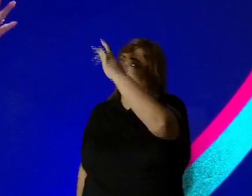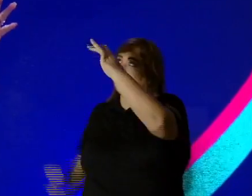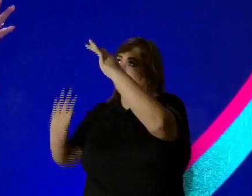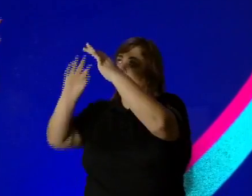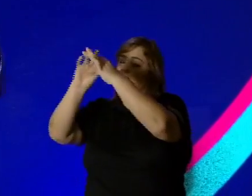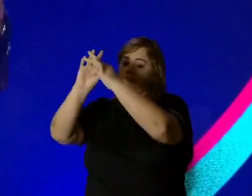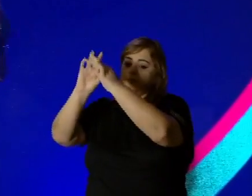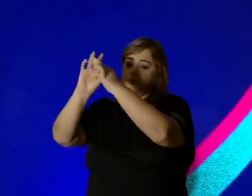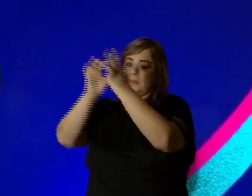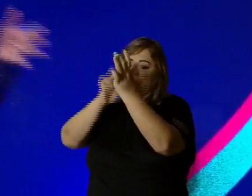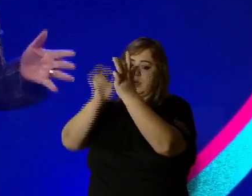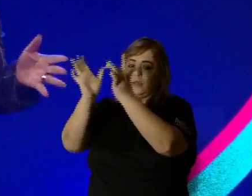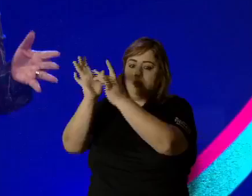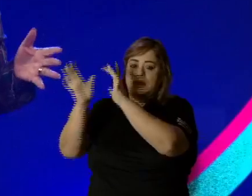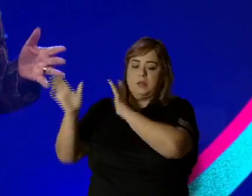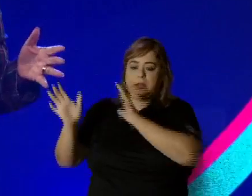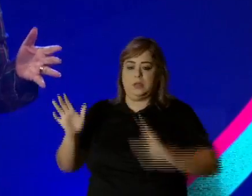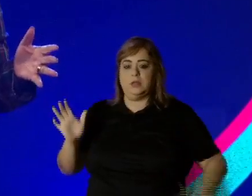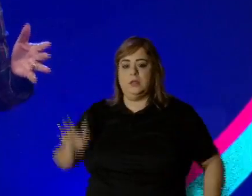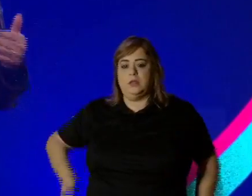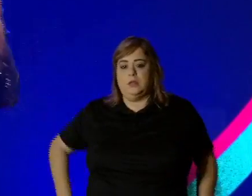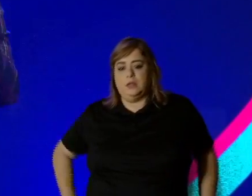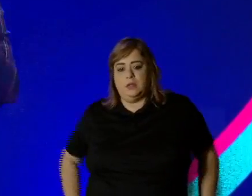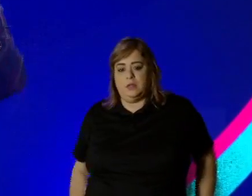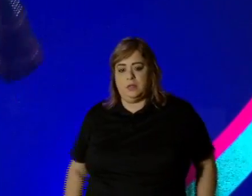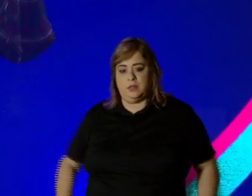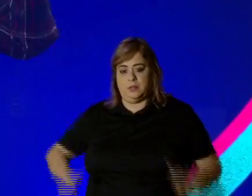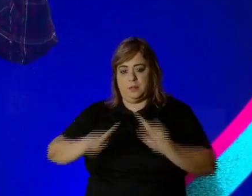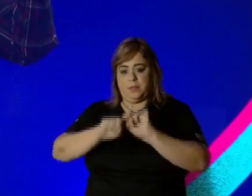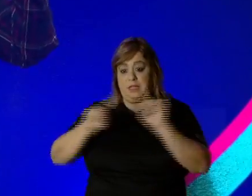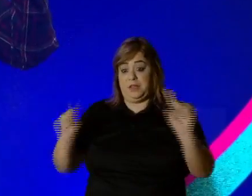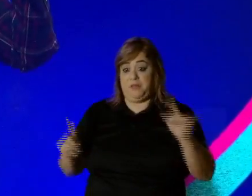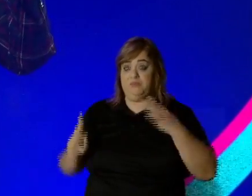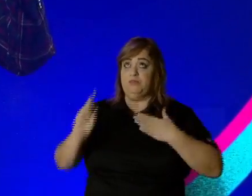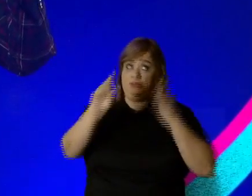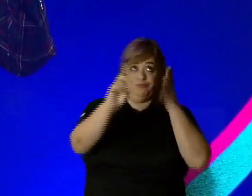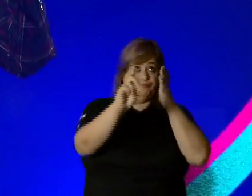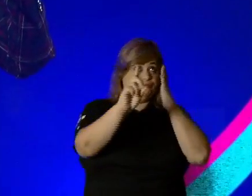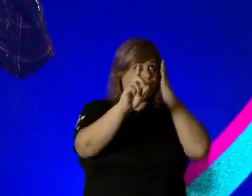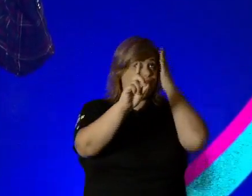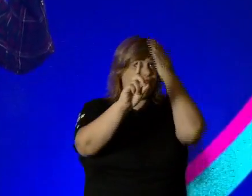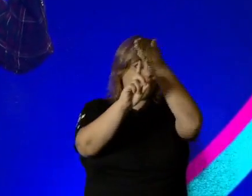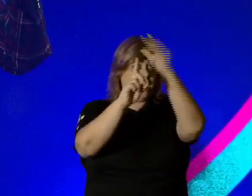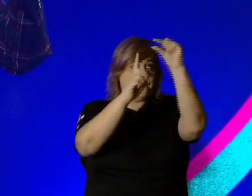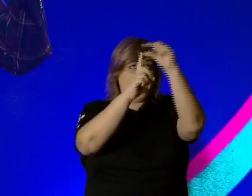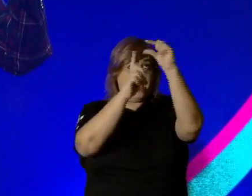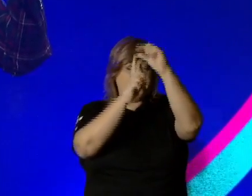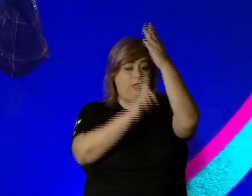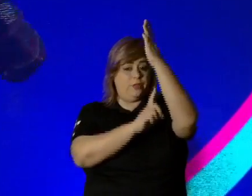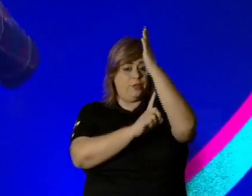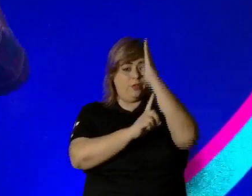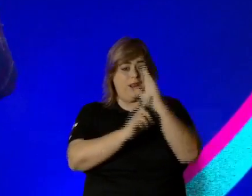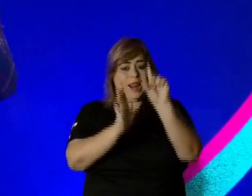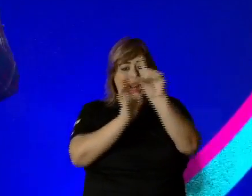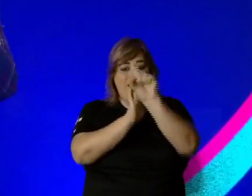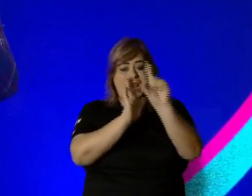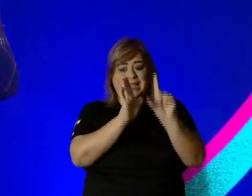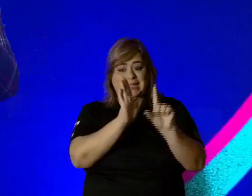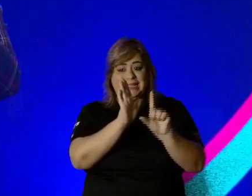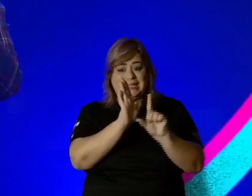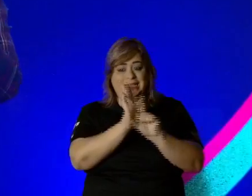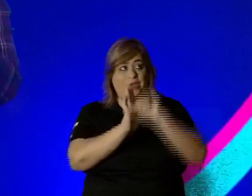Y uno puede simpatizar, pero lo mío es Cristo, hermano, y la palabra. En la ley de Jehová está mi